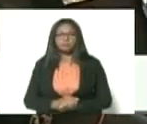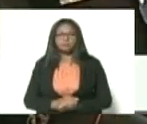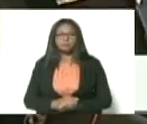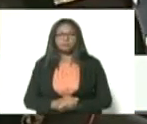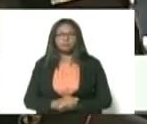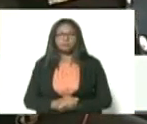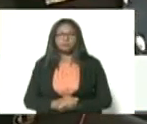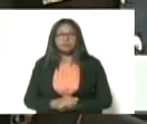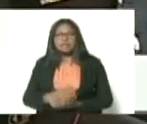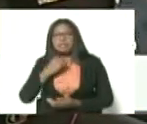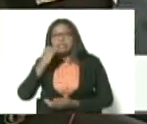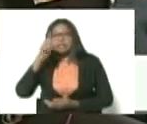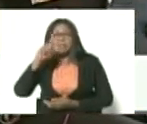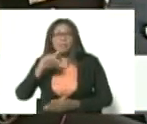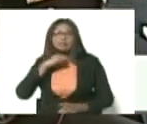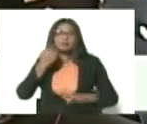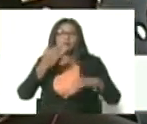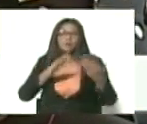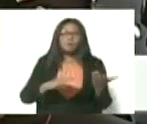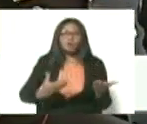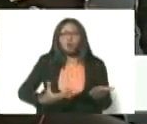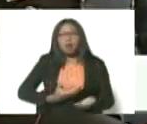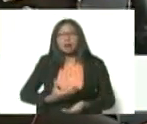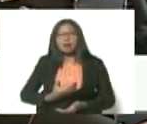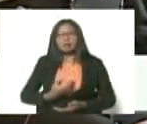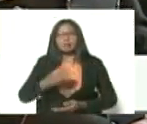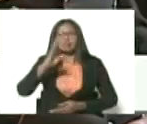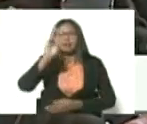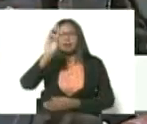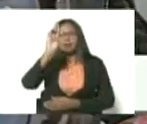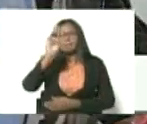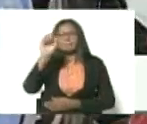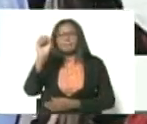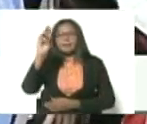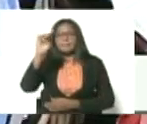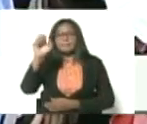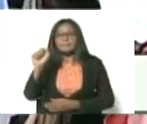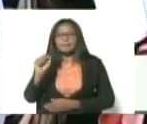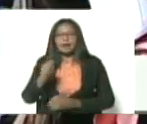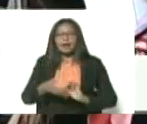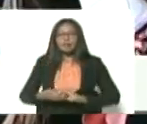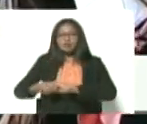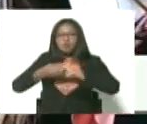Recientemente habíamos perdido al alcalde de Pampán, también allá en la Bella Trujillo.